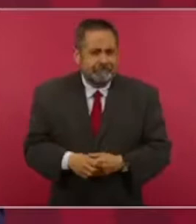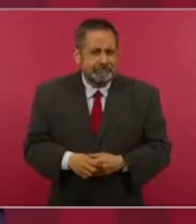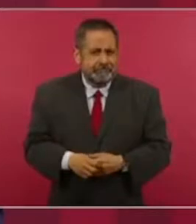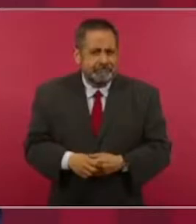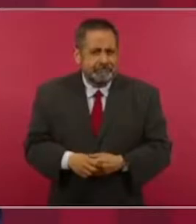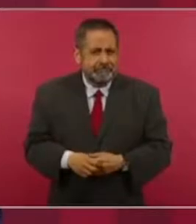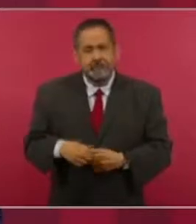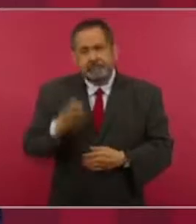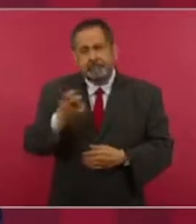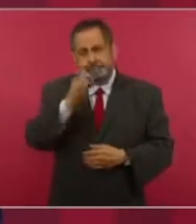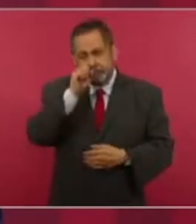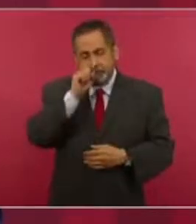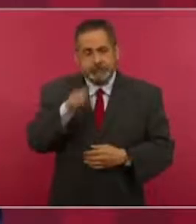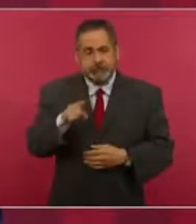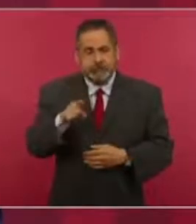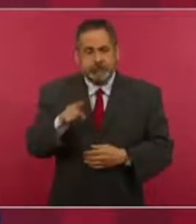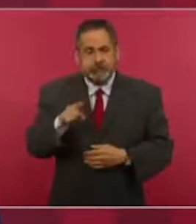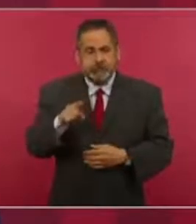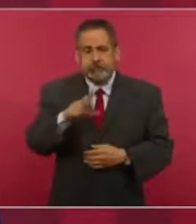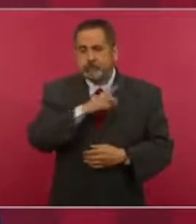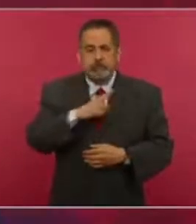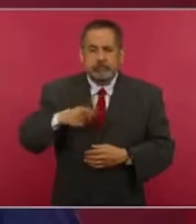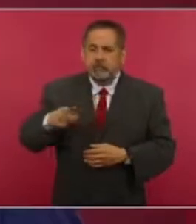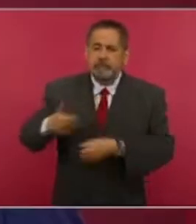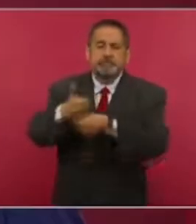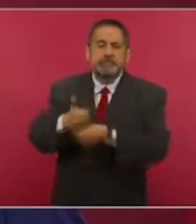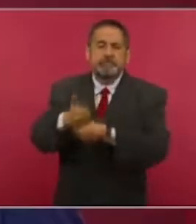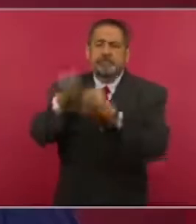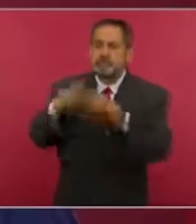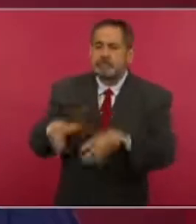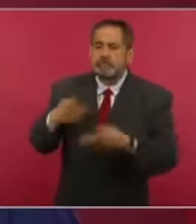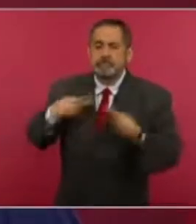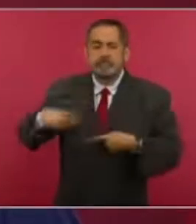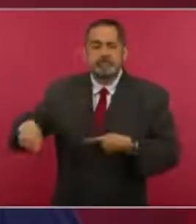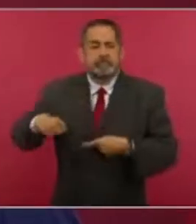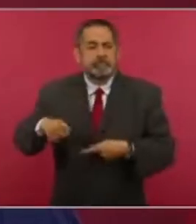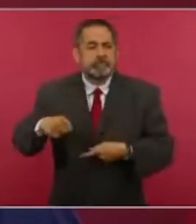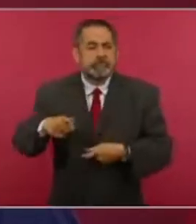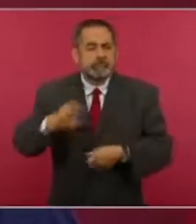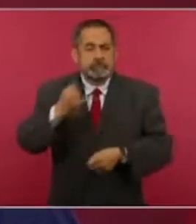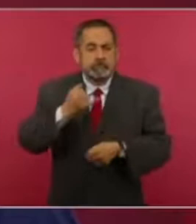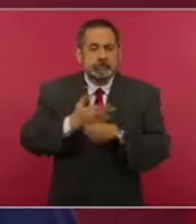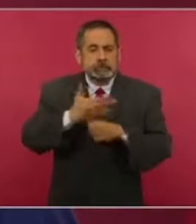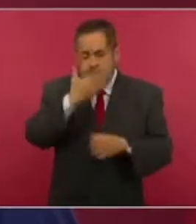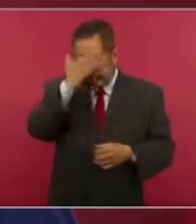y a que no haya víctimas, gente inocente,